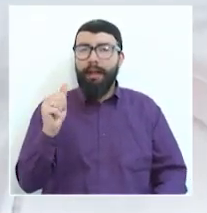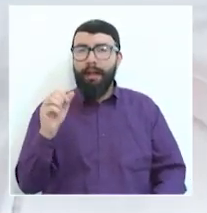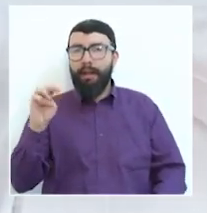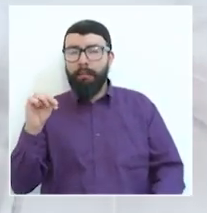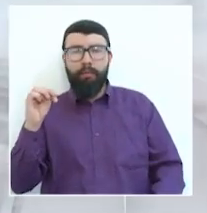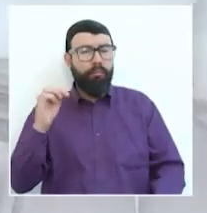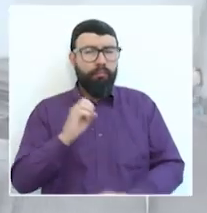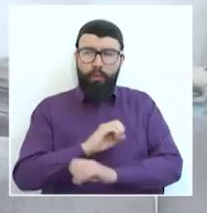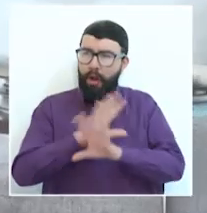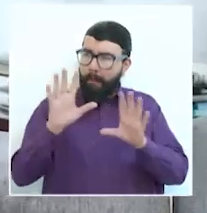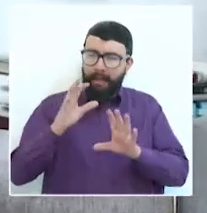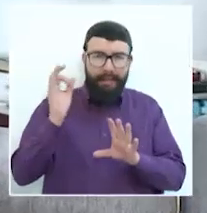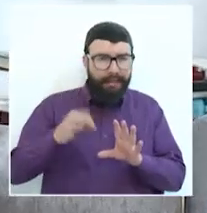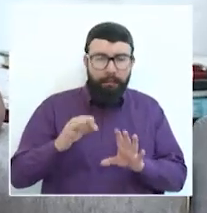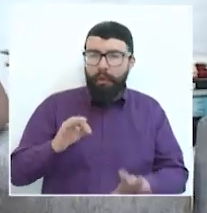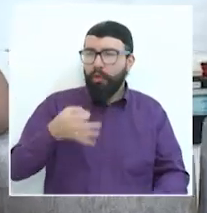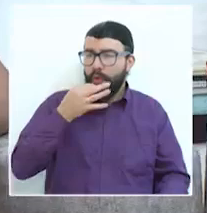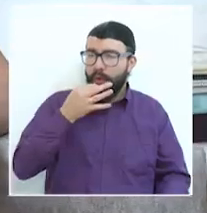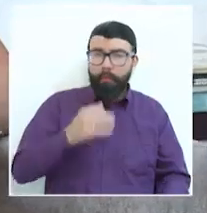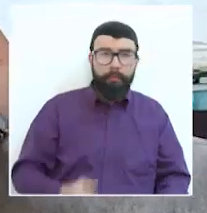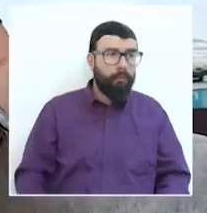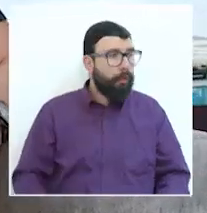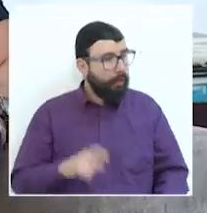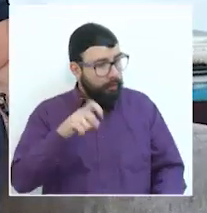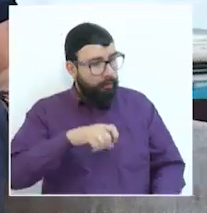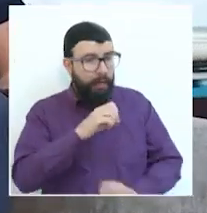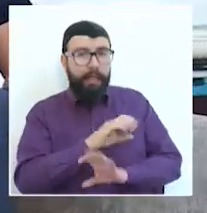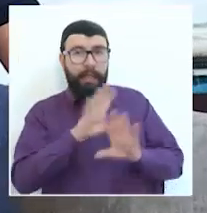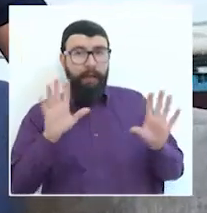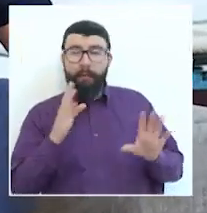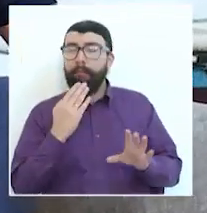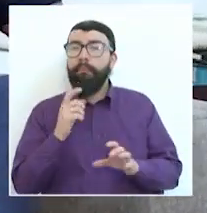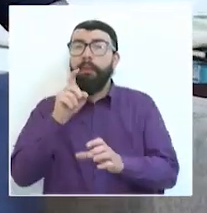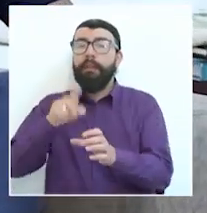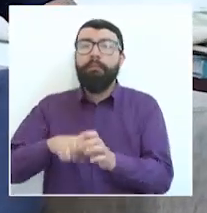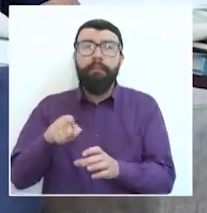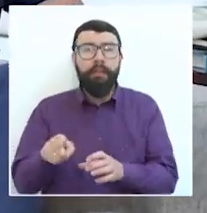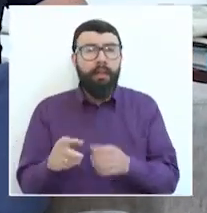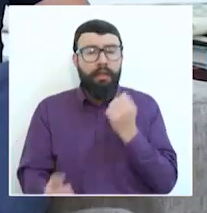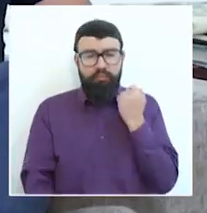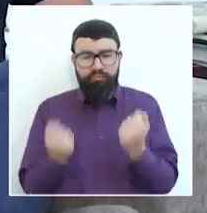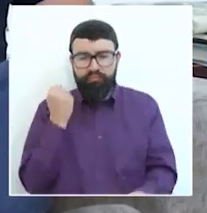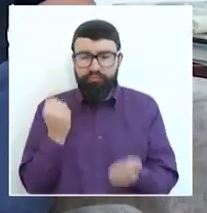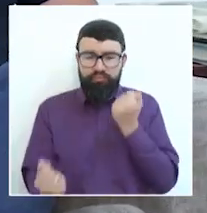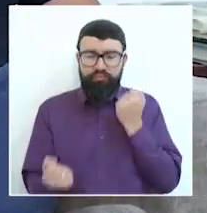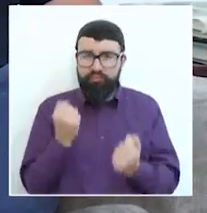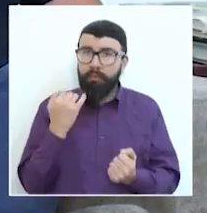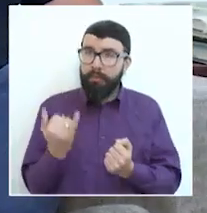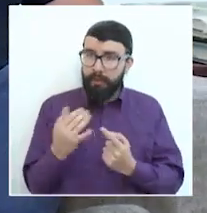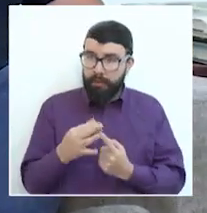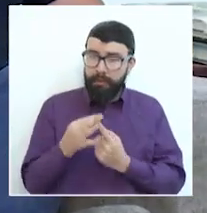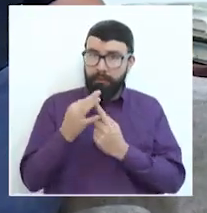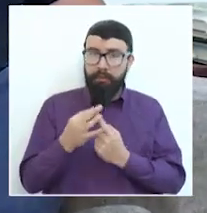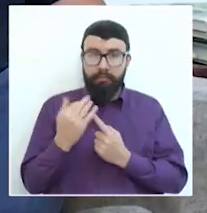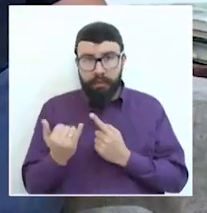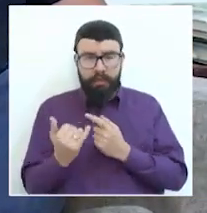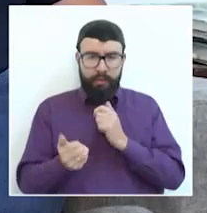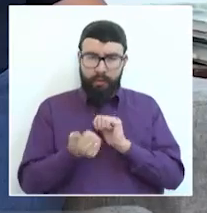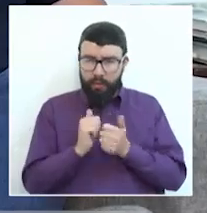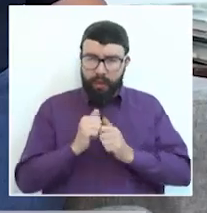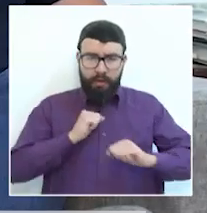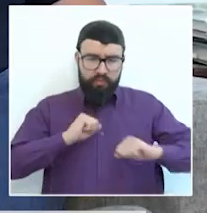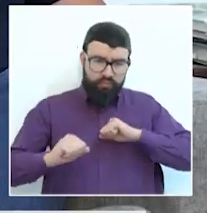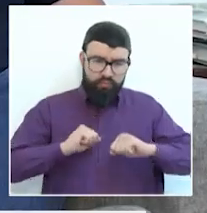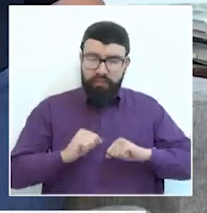muy claros, como yo les decía ahorita, y el tema de que en el gimnasio nosotros nos especializamos en el entrenamiento físico, más no somos